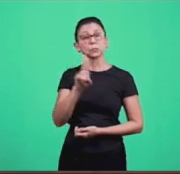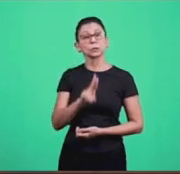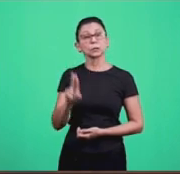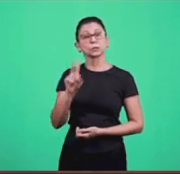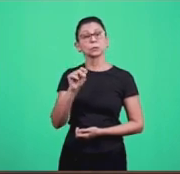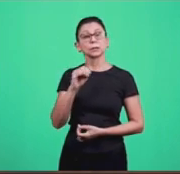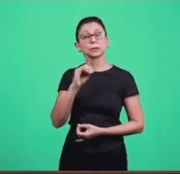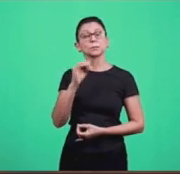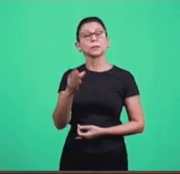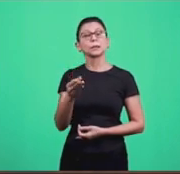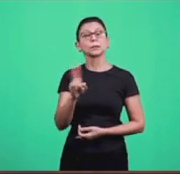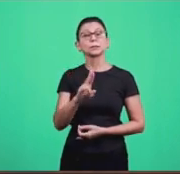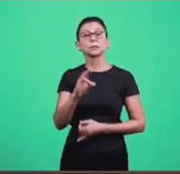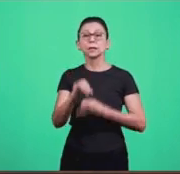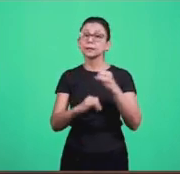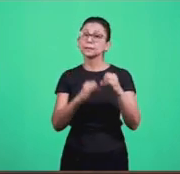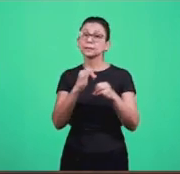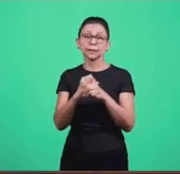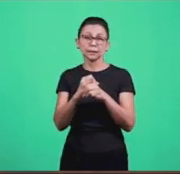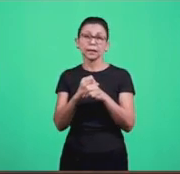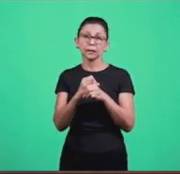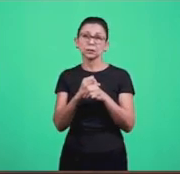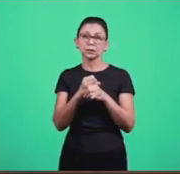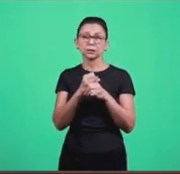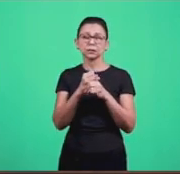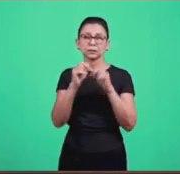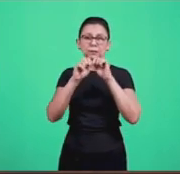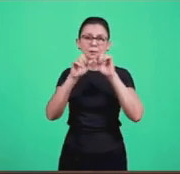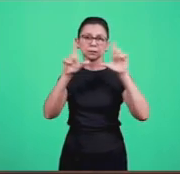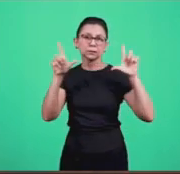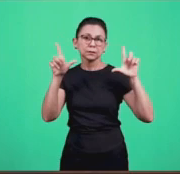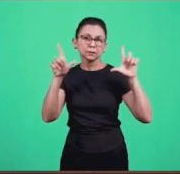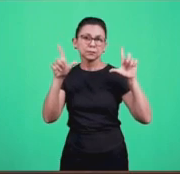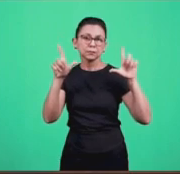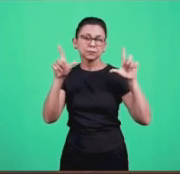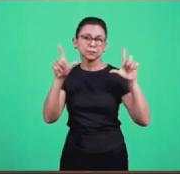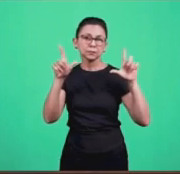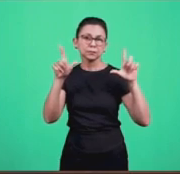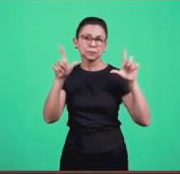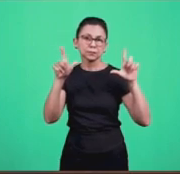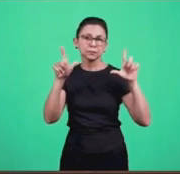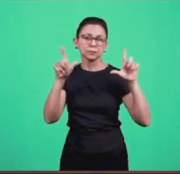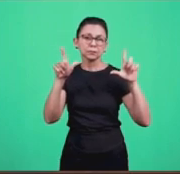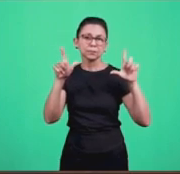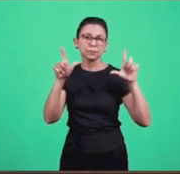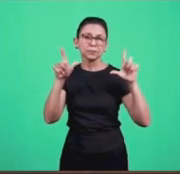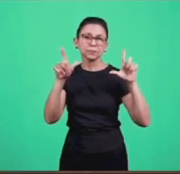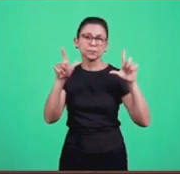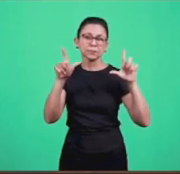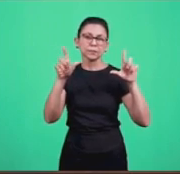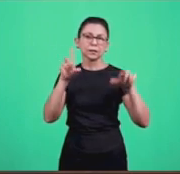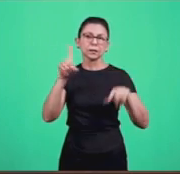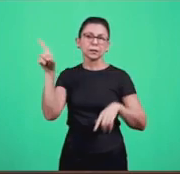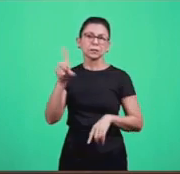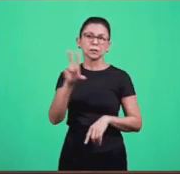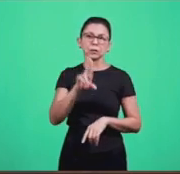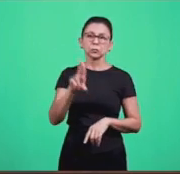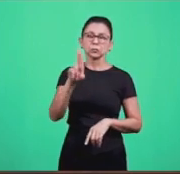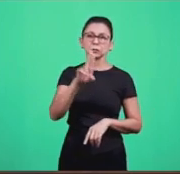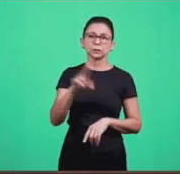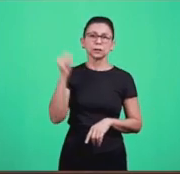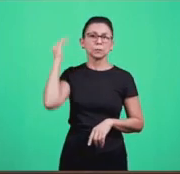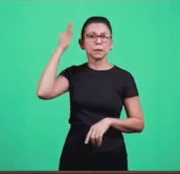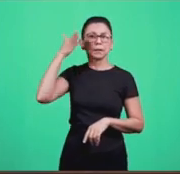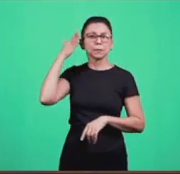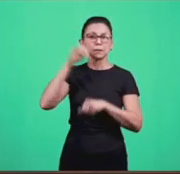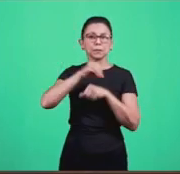través de qué medio? A través del internet, de un programa para que